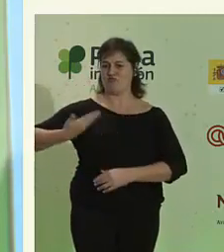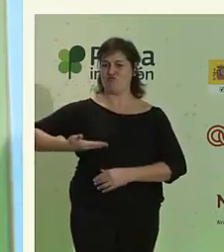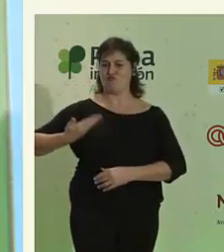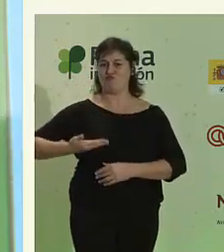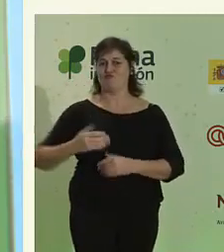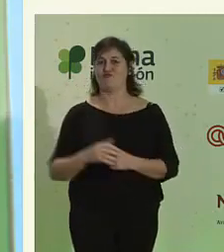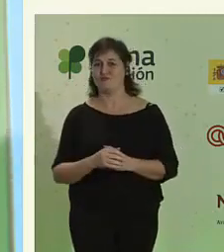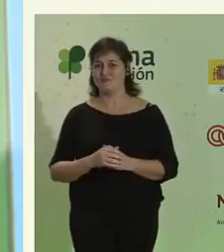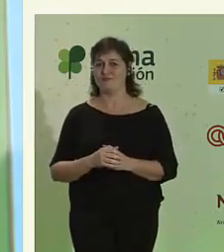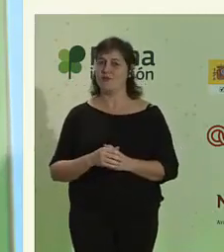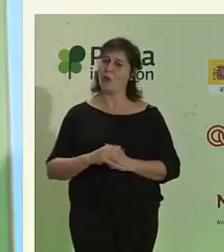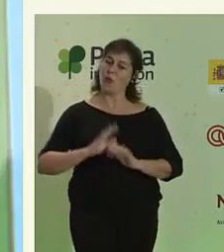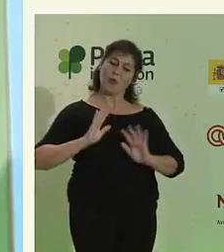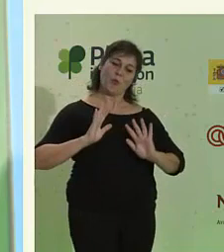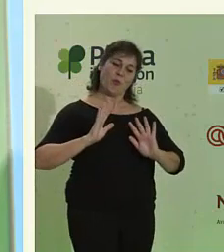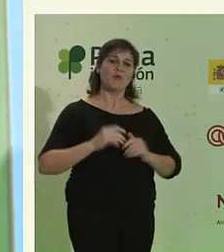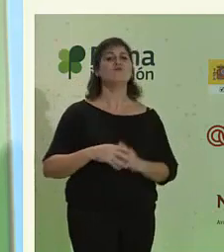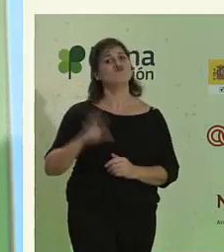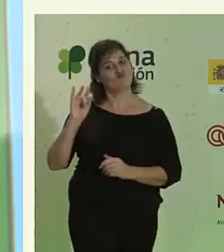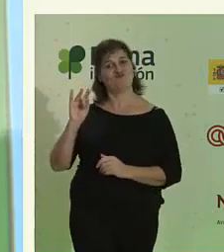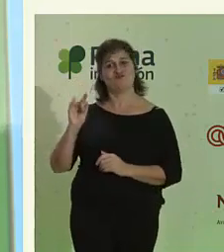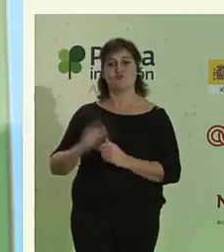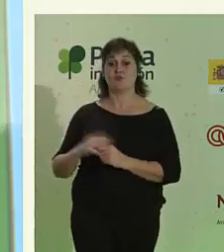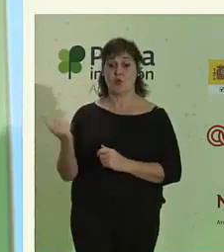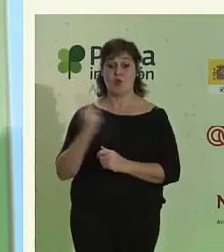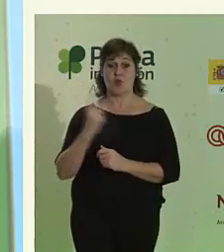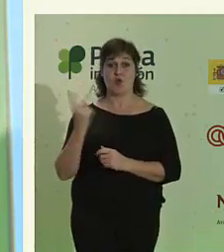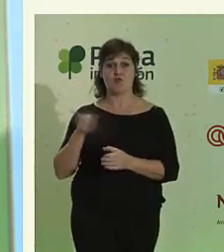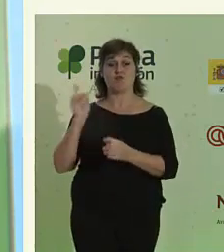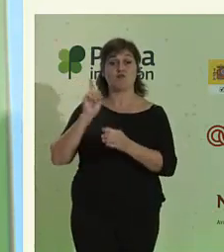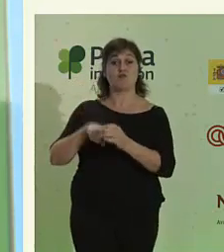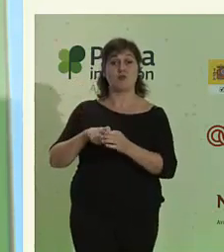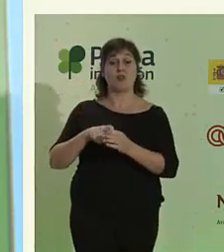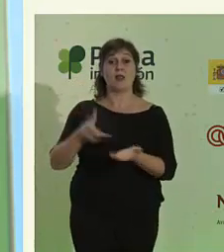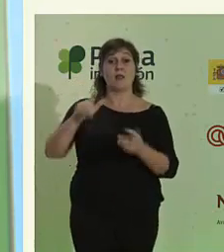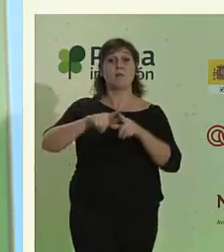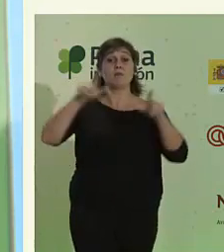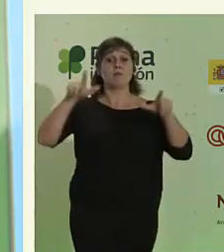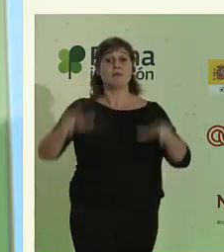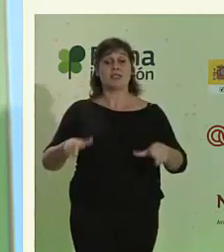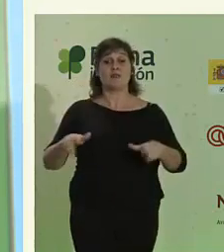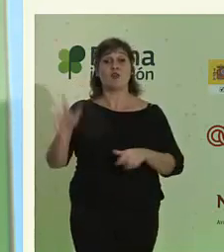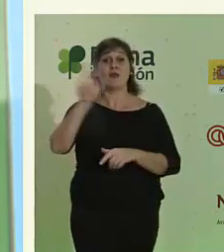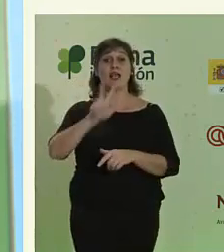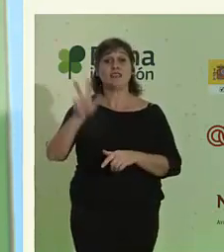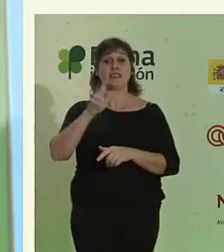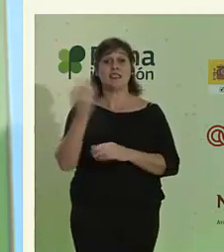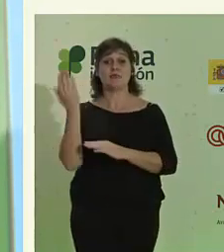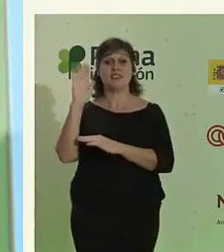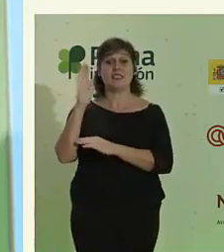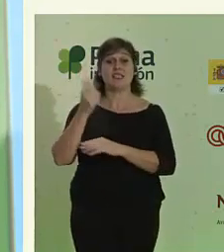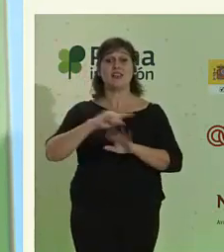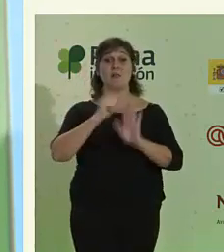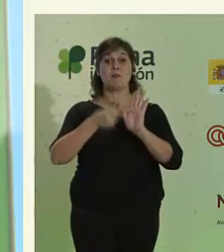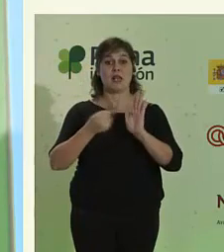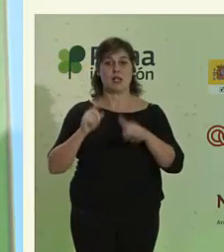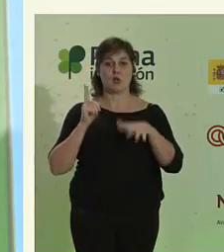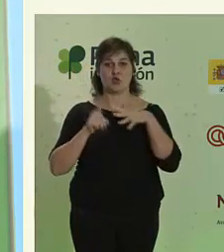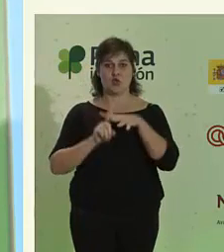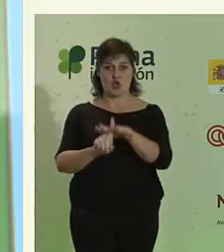bueno. Que sí, hombre. Los dos somos miembros de la Plataforma Estatal de Representantes de Plena Inclusión.